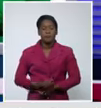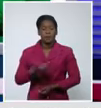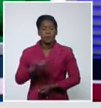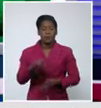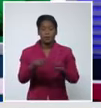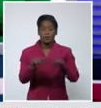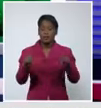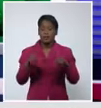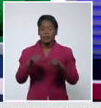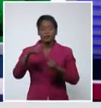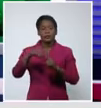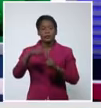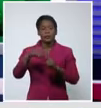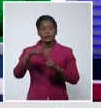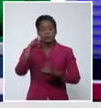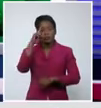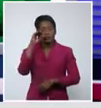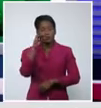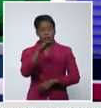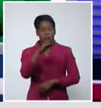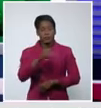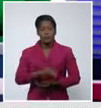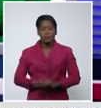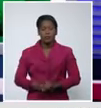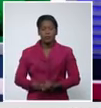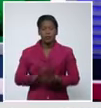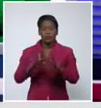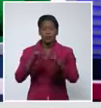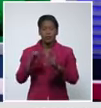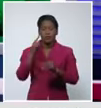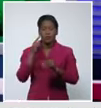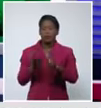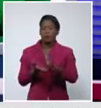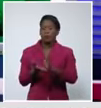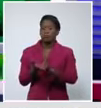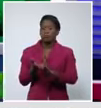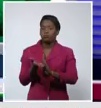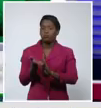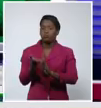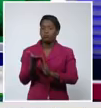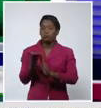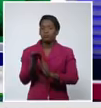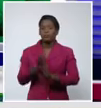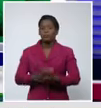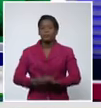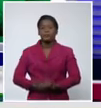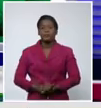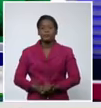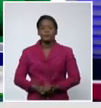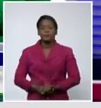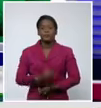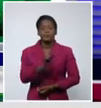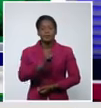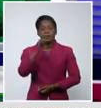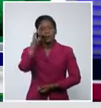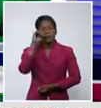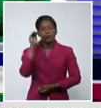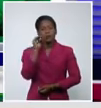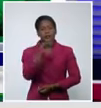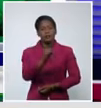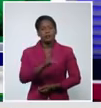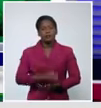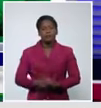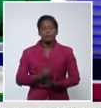intensiva, una cifra realmente muy elevada de casos ingresados,